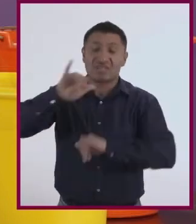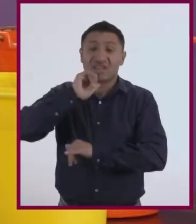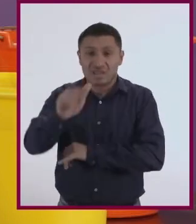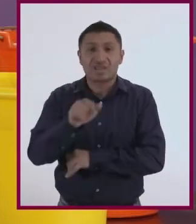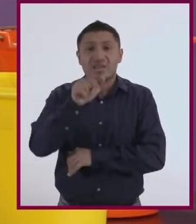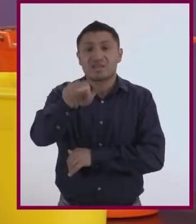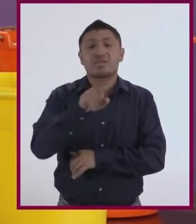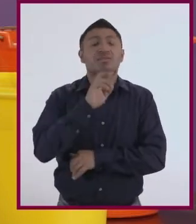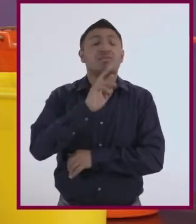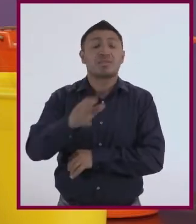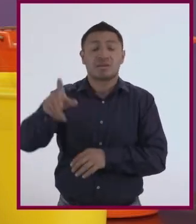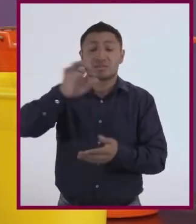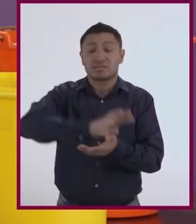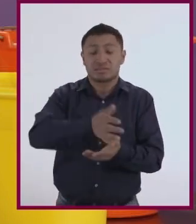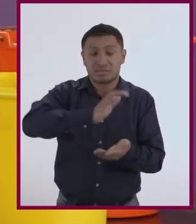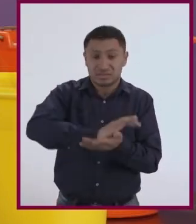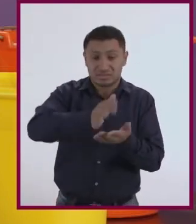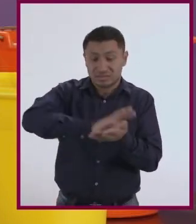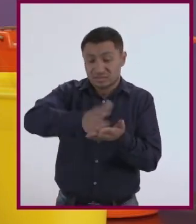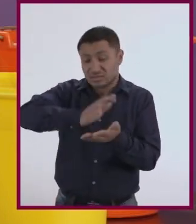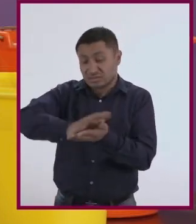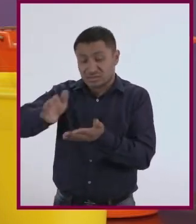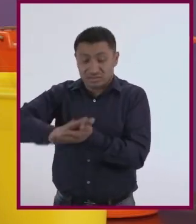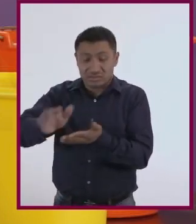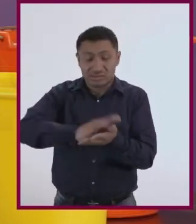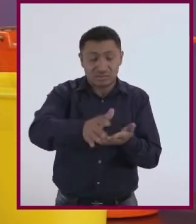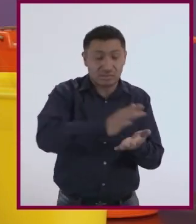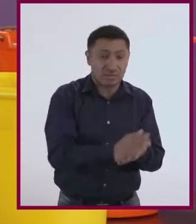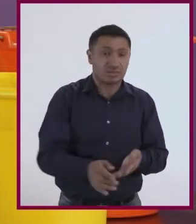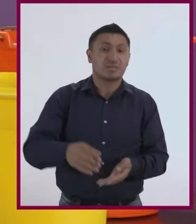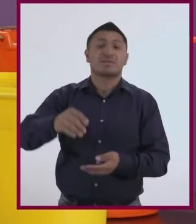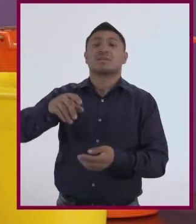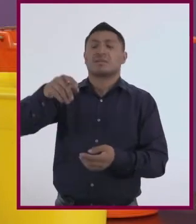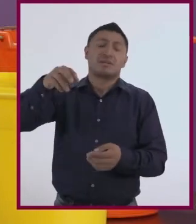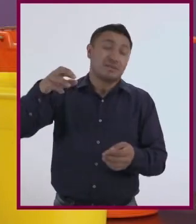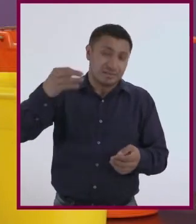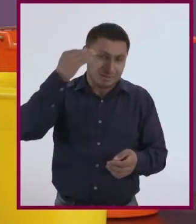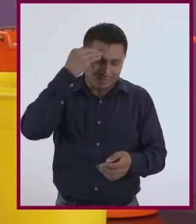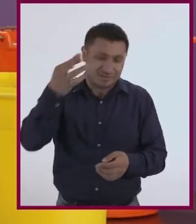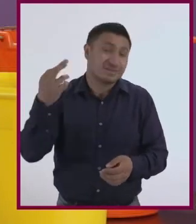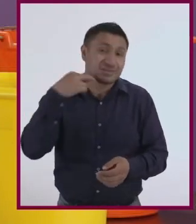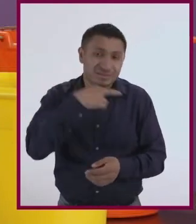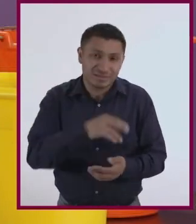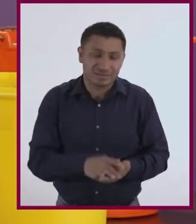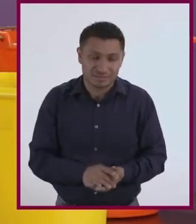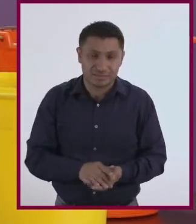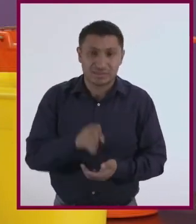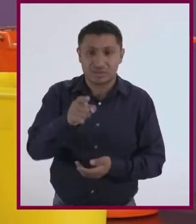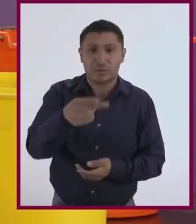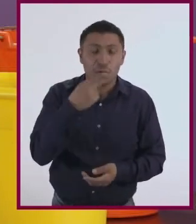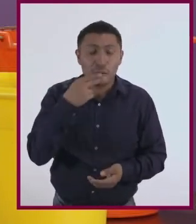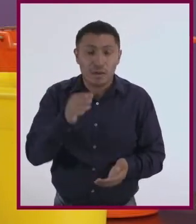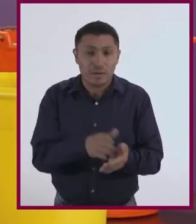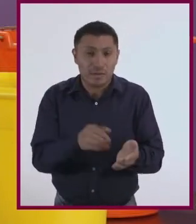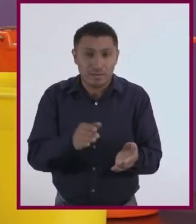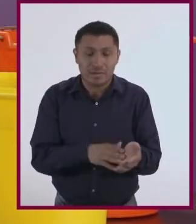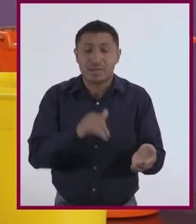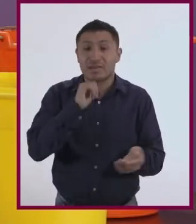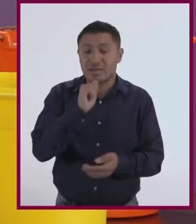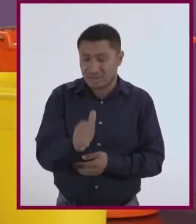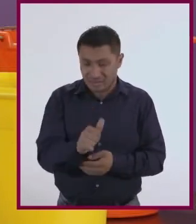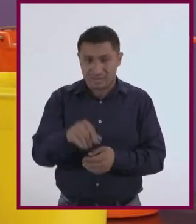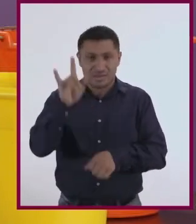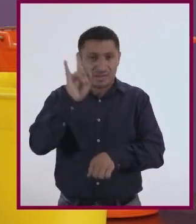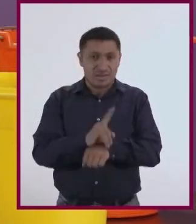mejor tritures los residuos, menos tiempo tardará tu composta en estar lista. Si usas papel, no debe ser satinado o con tintas.